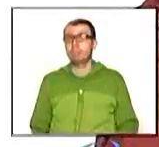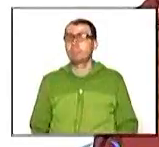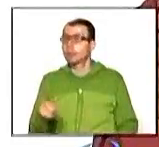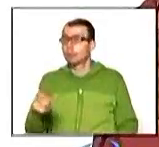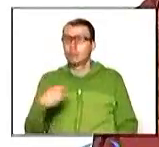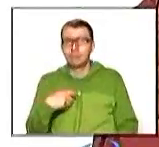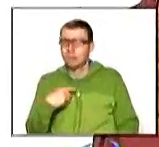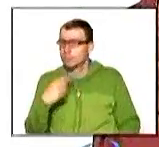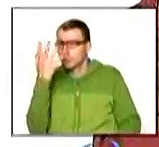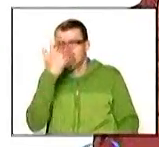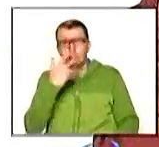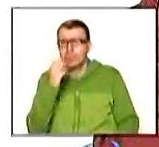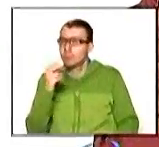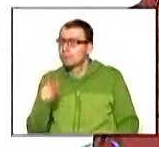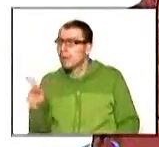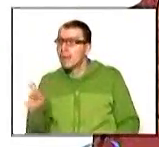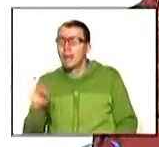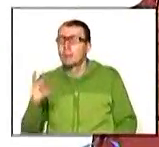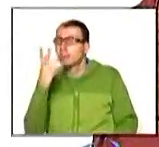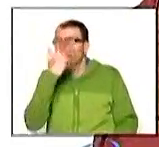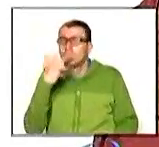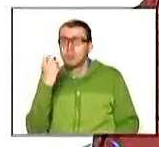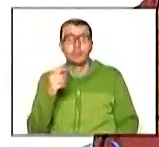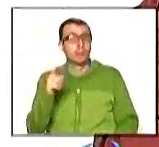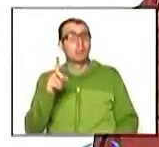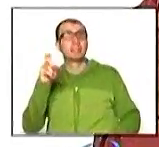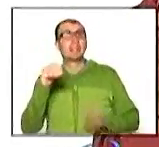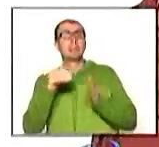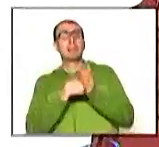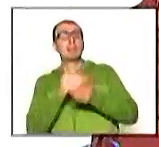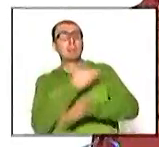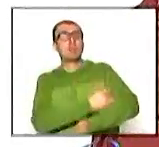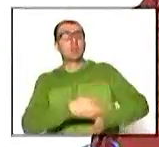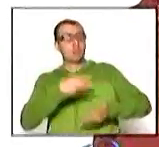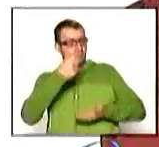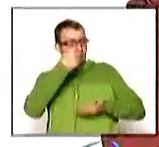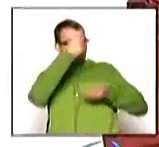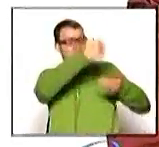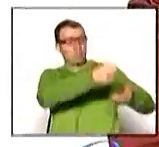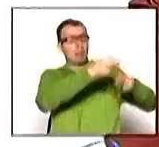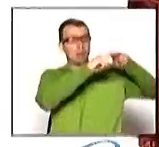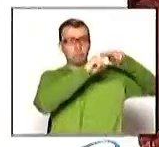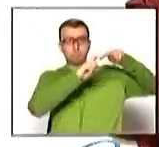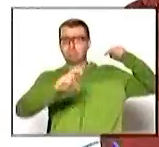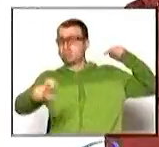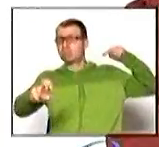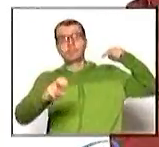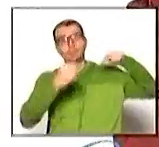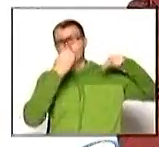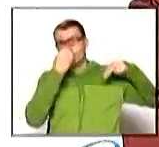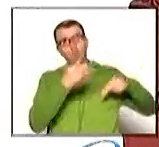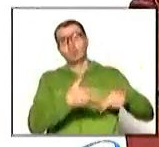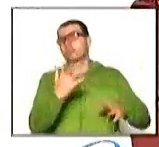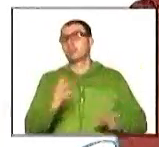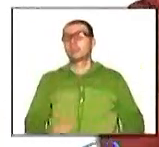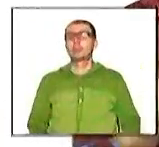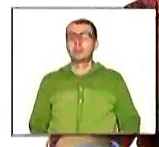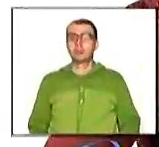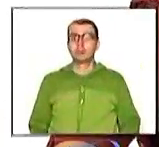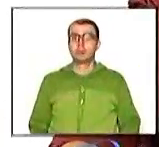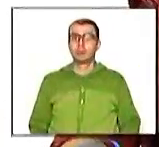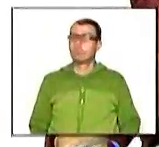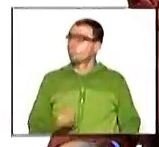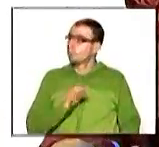teatros, bueno, en fin. Hicieron ese cablecito de 6 mil millones de pesos y no funciona. Bueno, vamos corte de comercial. Nunca